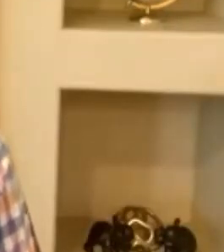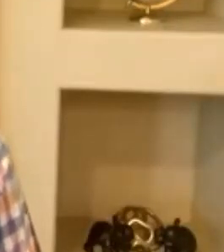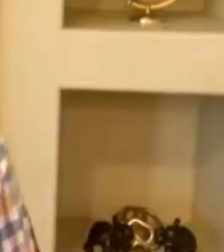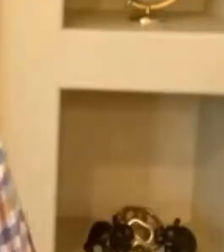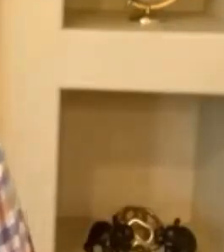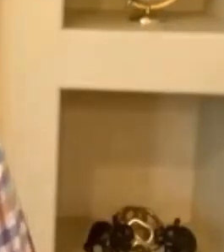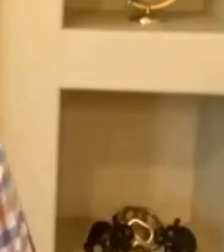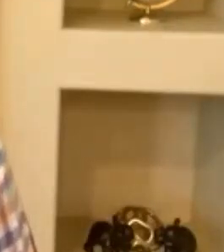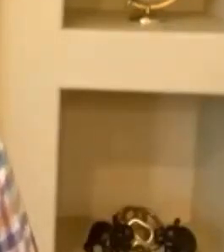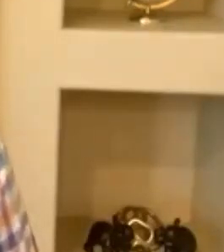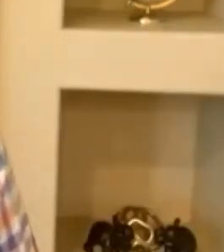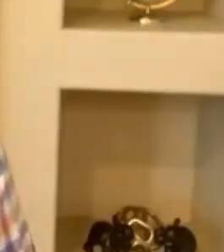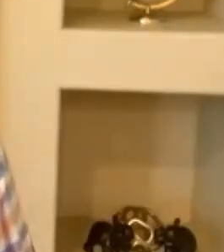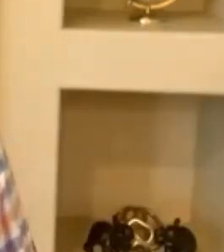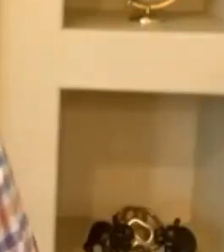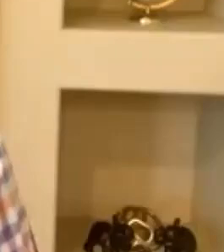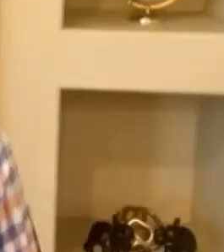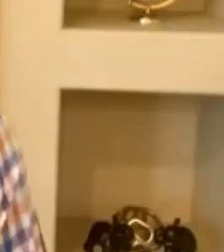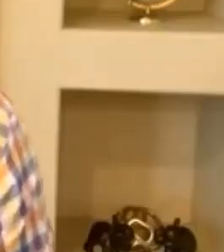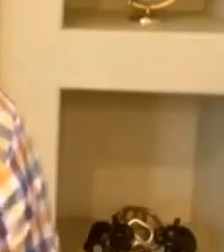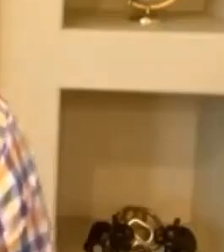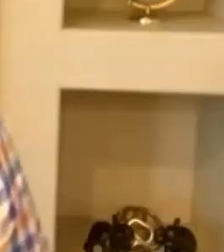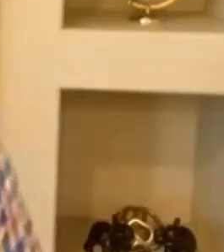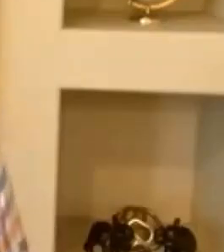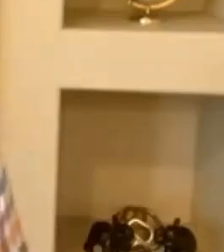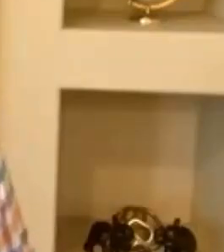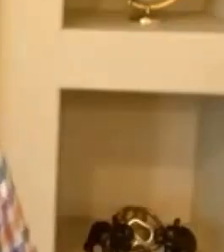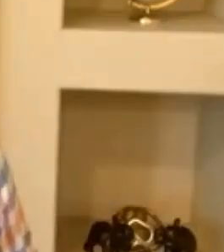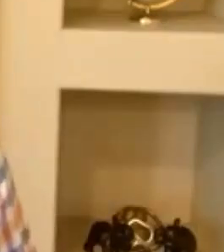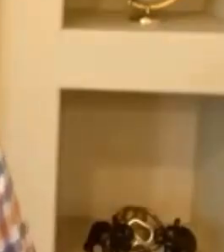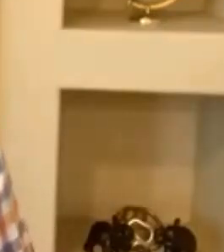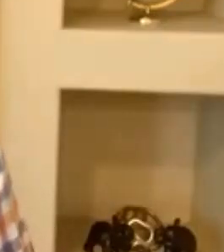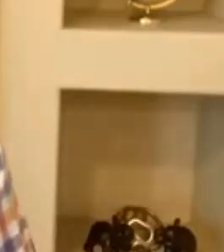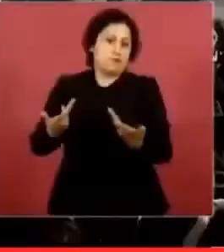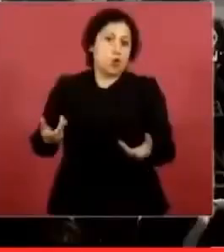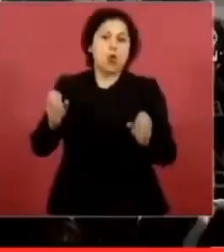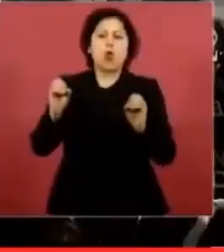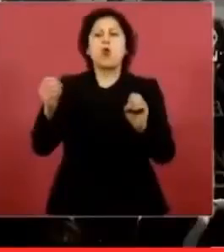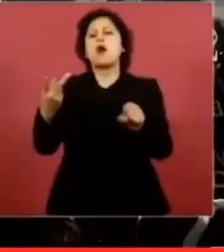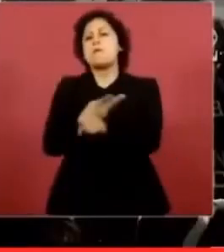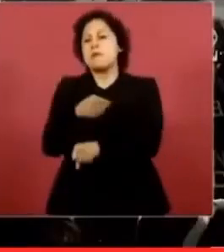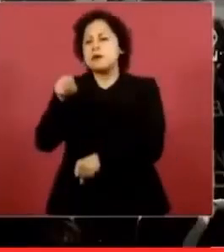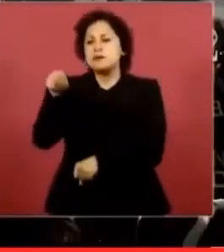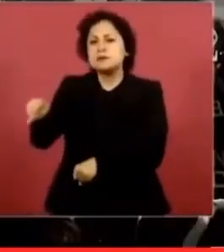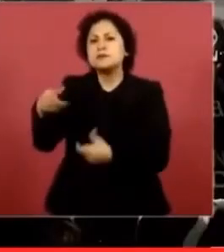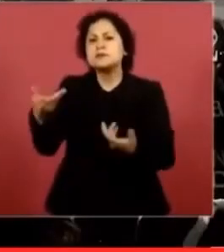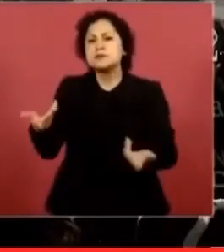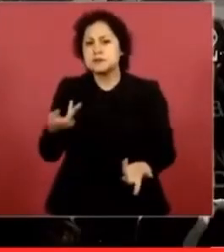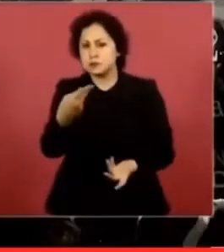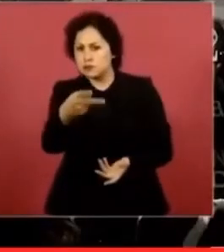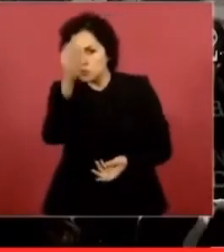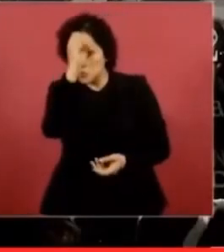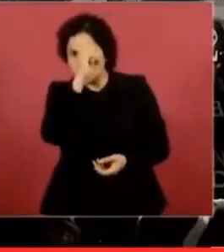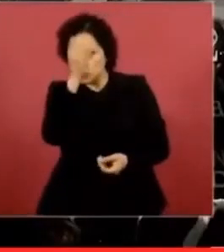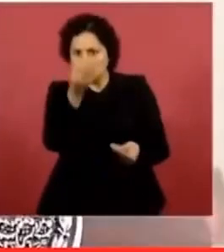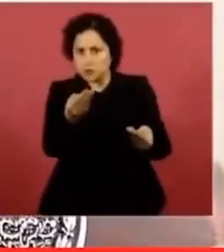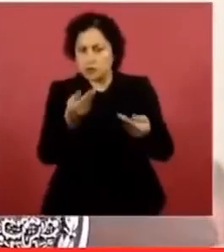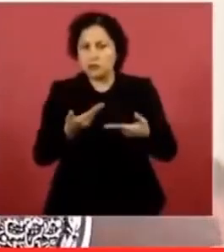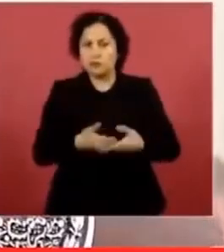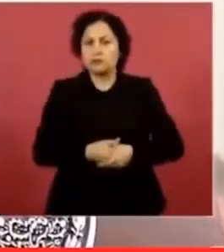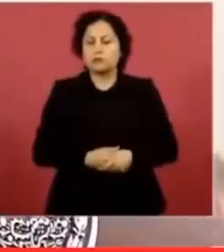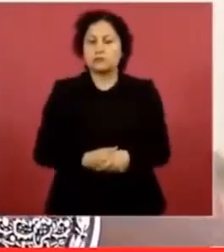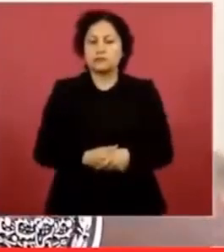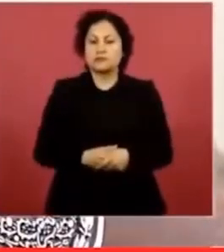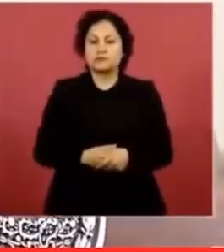si otra cosita, pero bueno, vamos a ver, escuchar lo que dijo el presidente. Pues lo de siempre,